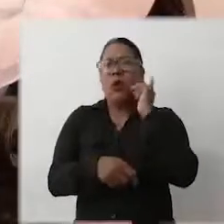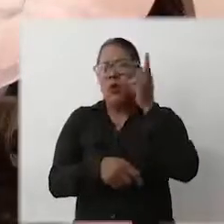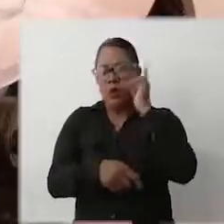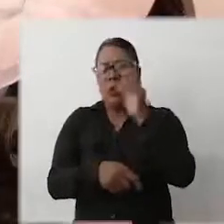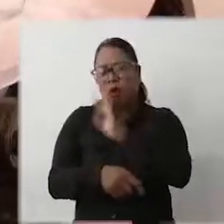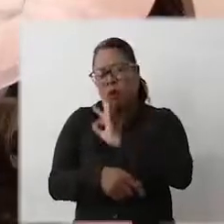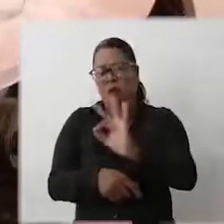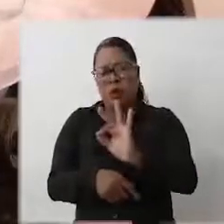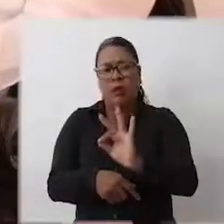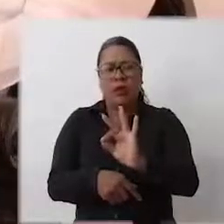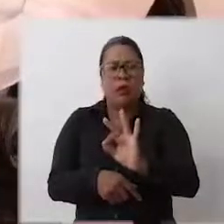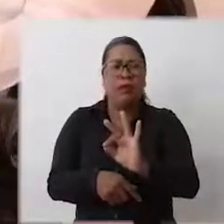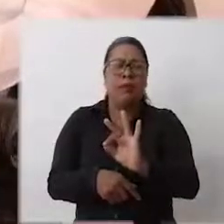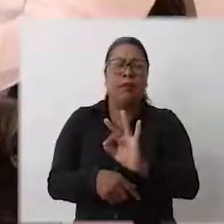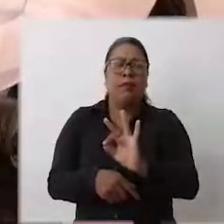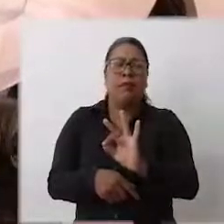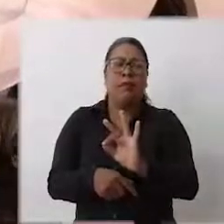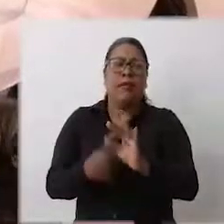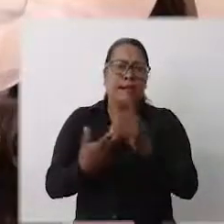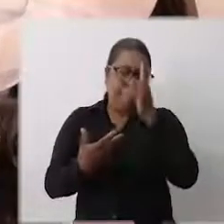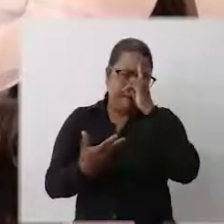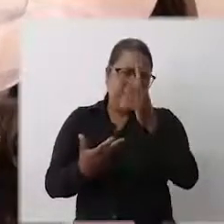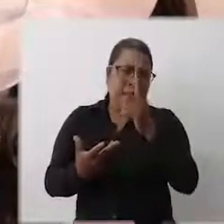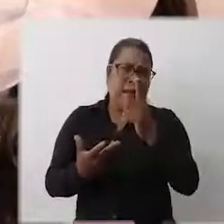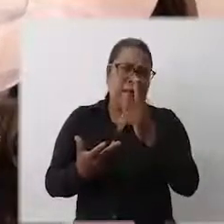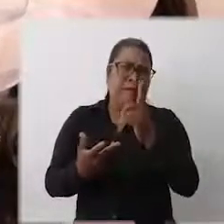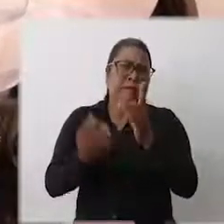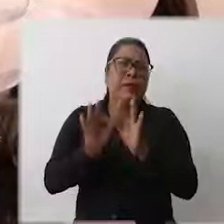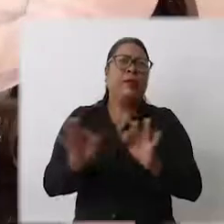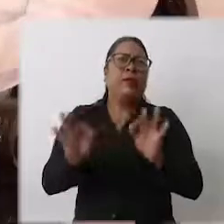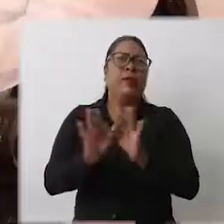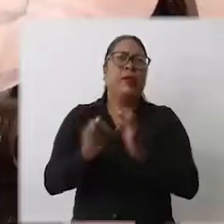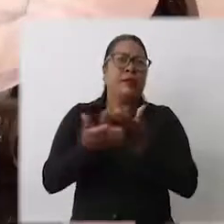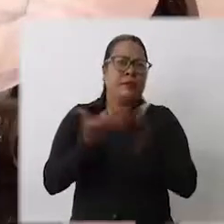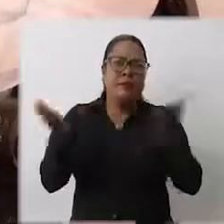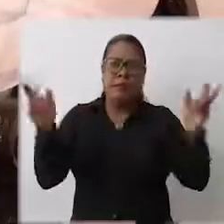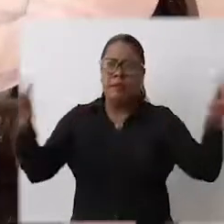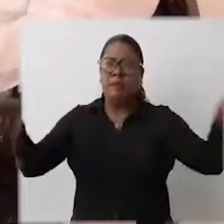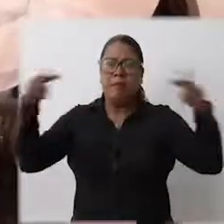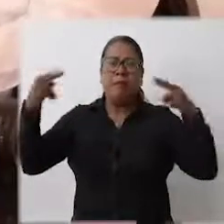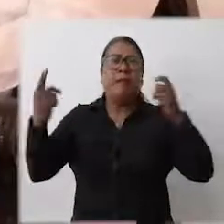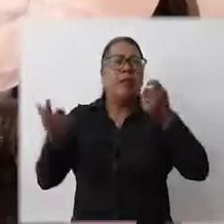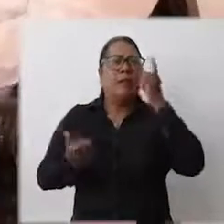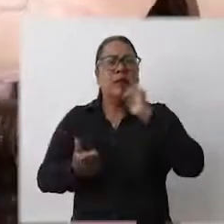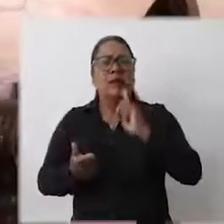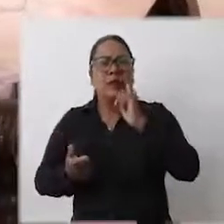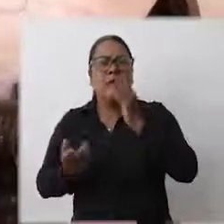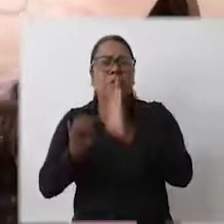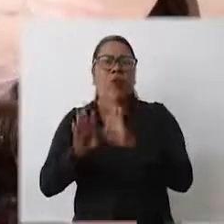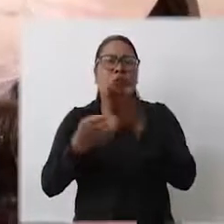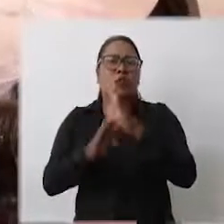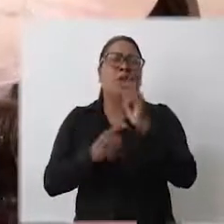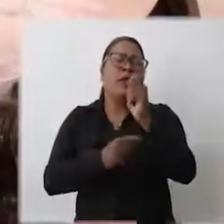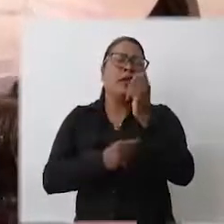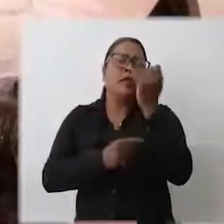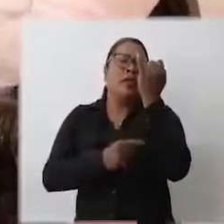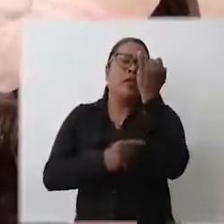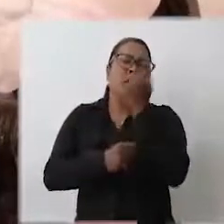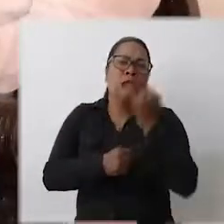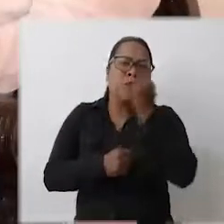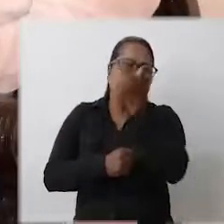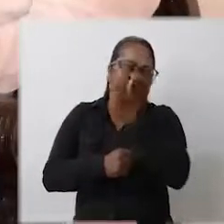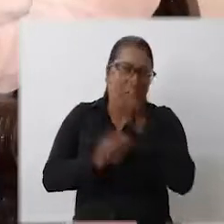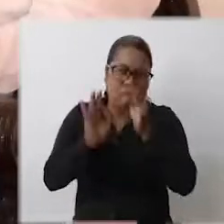lunes 21 de, perdón, el día 21 de febrero, que es el Día